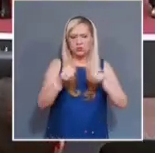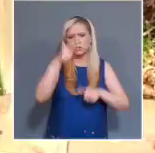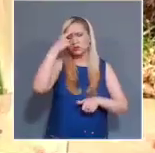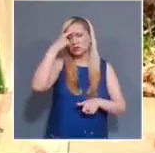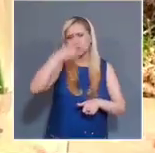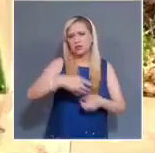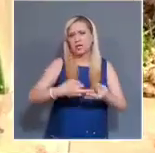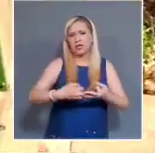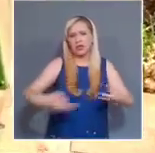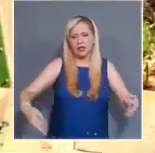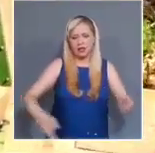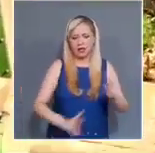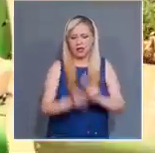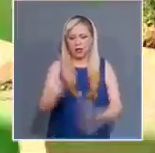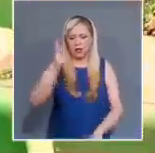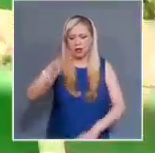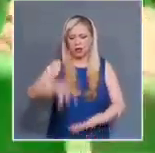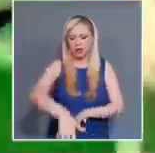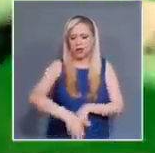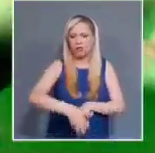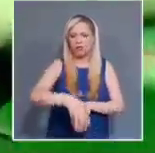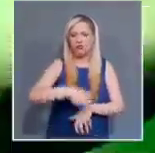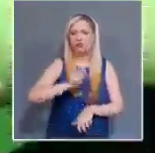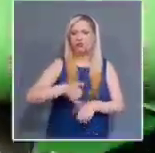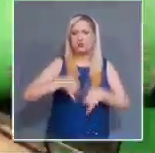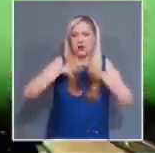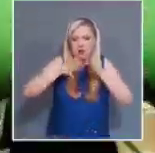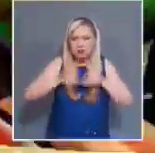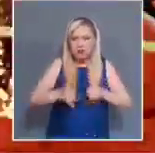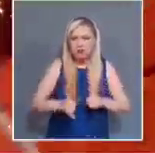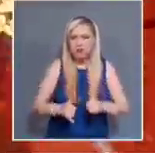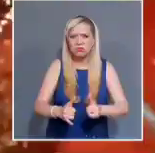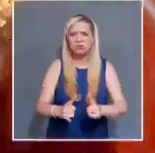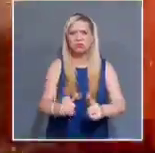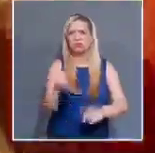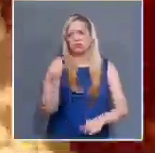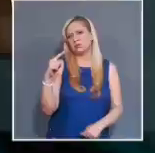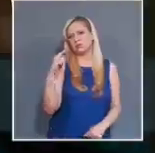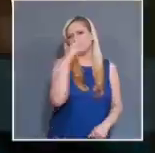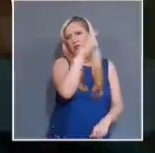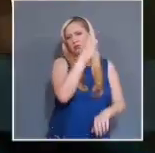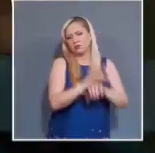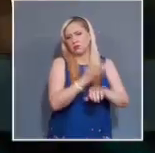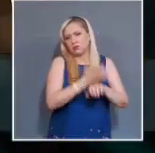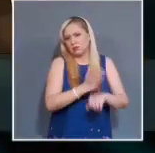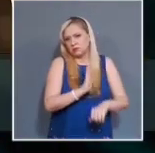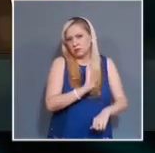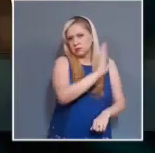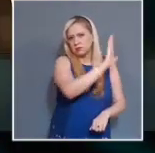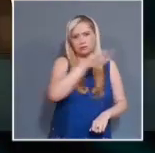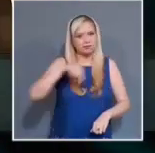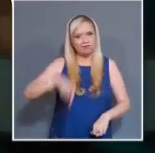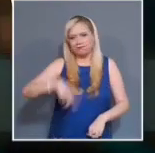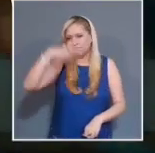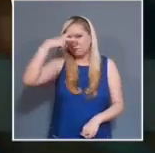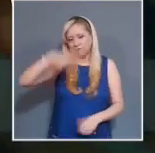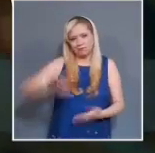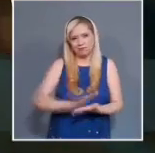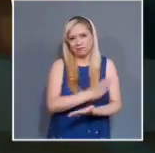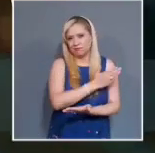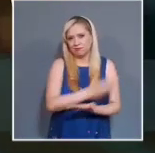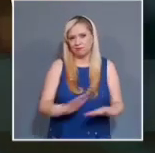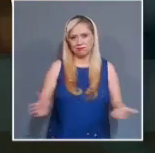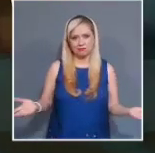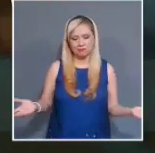cultivo, pues ello es lo que realmente está afectando al gremio de agricultores estadounidenses. True that Bill Gates is the